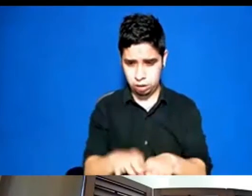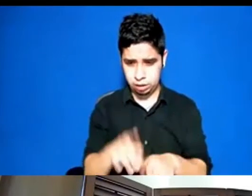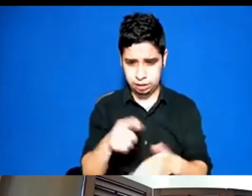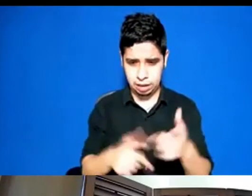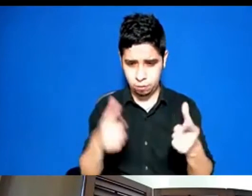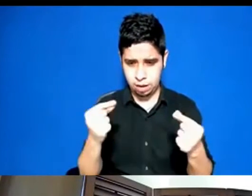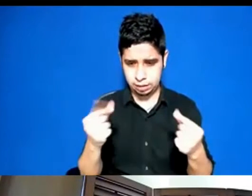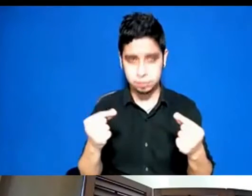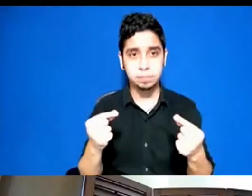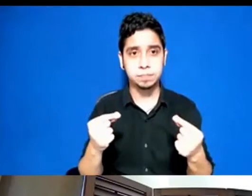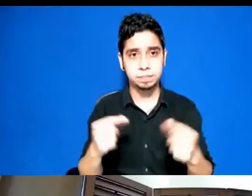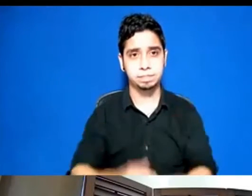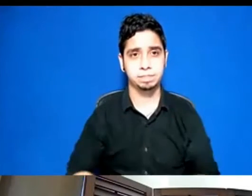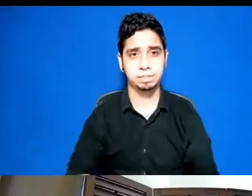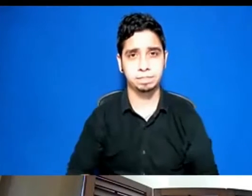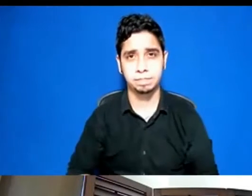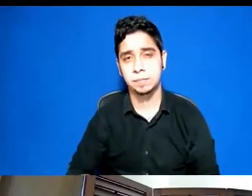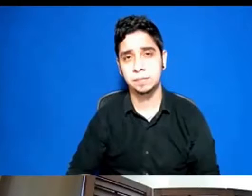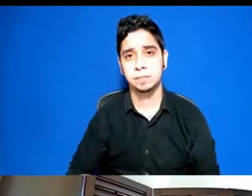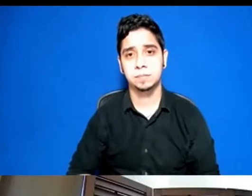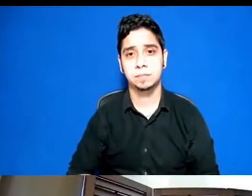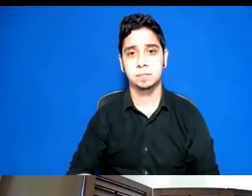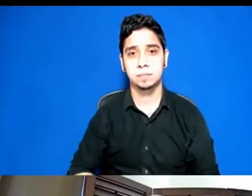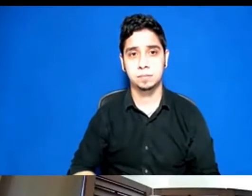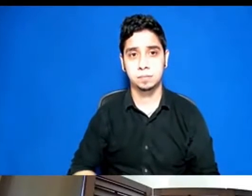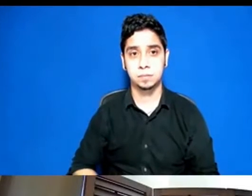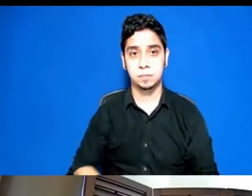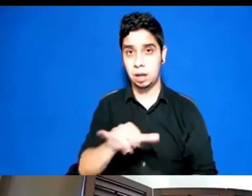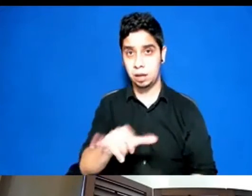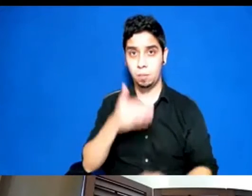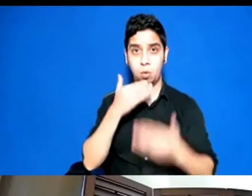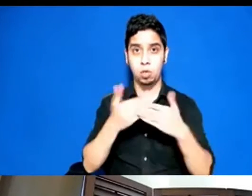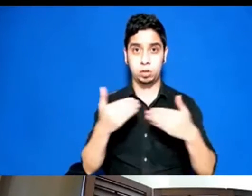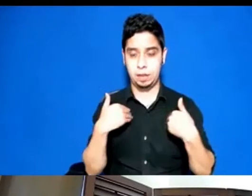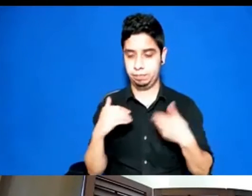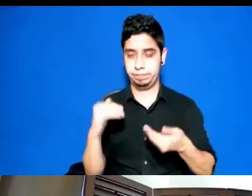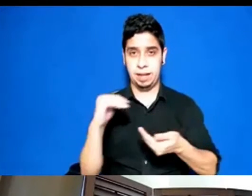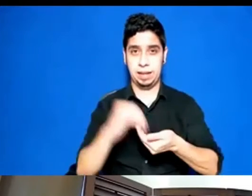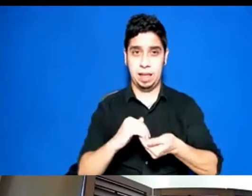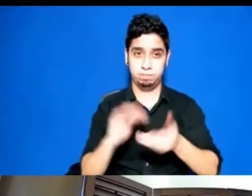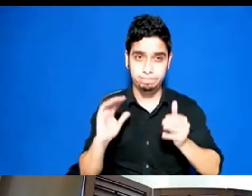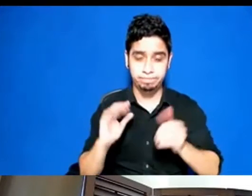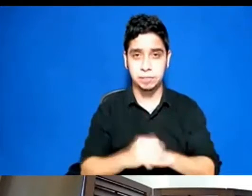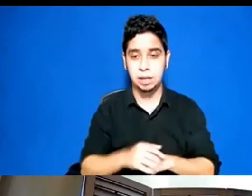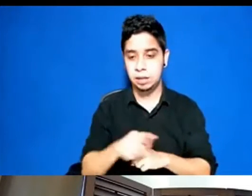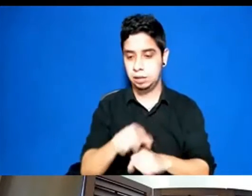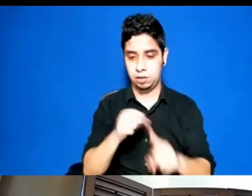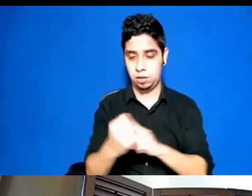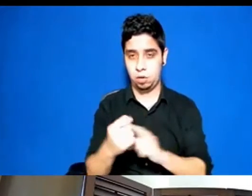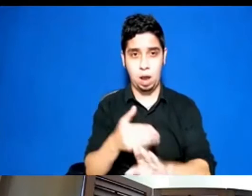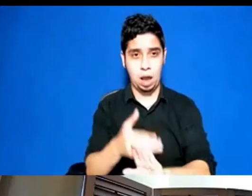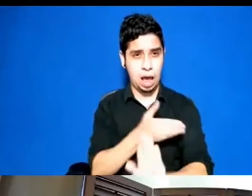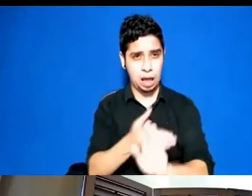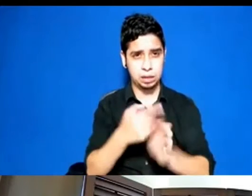Bueno, fíjate, ahí es donde es bueno tener alianzas y aliados, porque pues, obviamente este tipo de cosas hay que consultarlo con